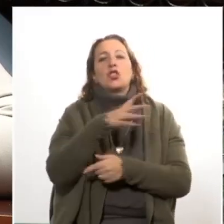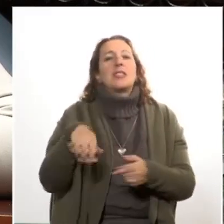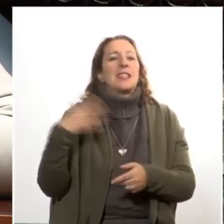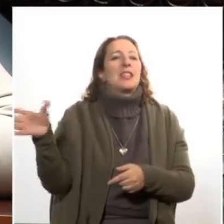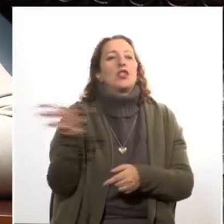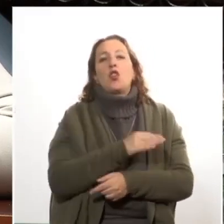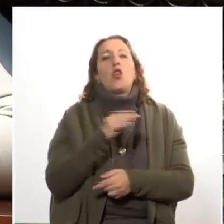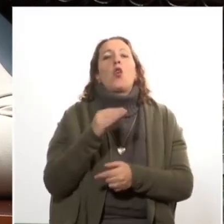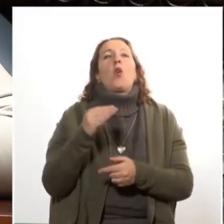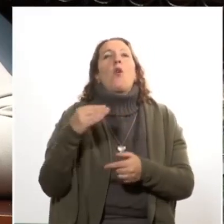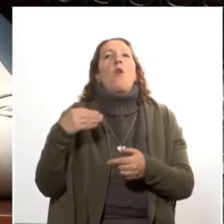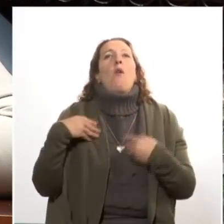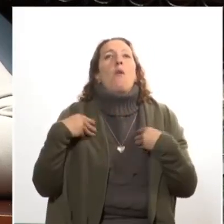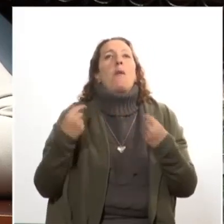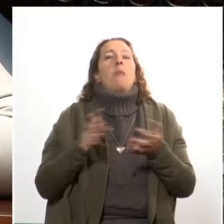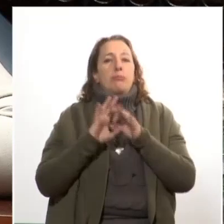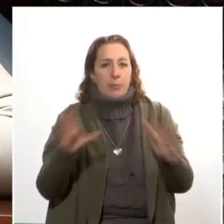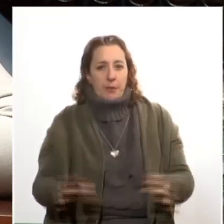obelisco. Más allá